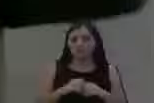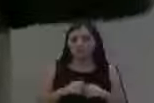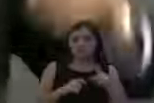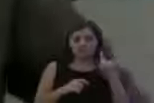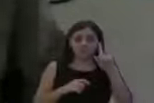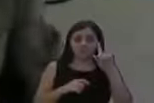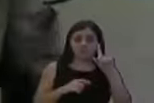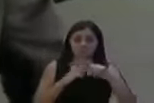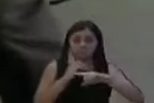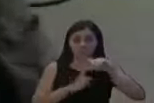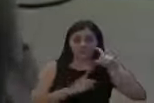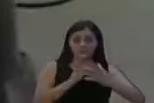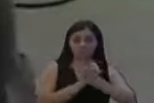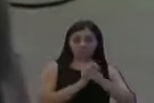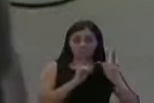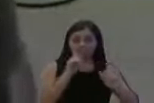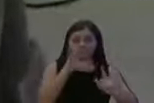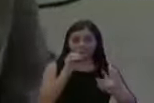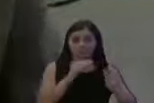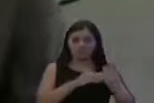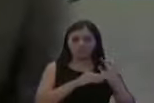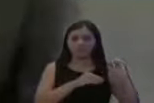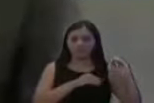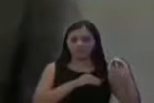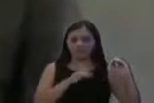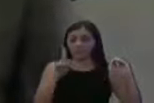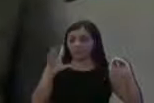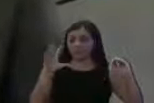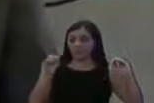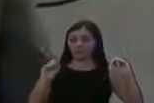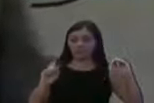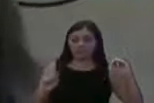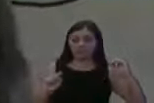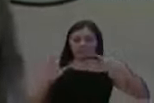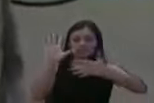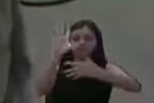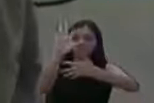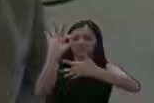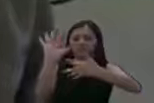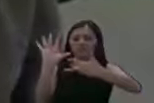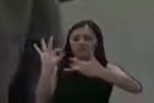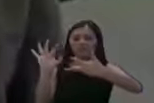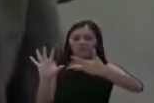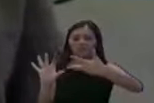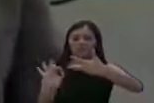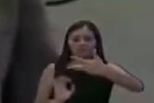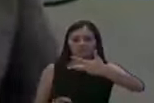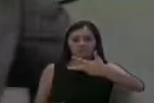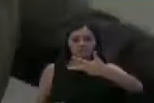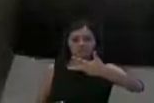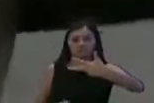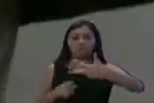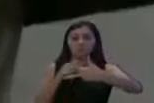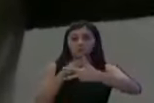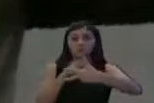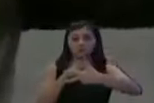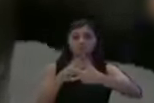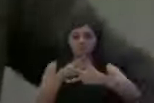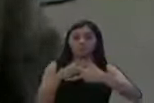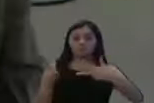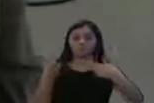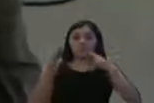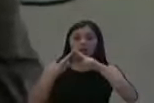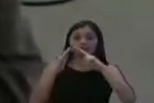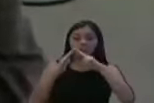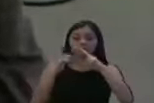la esposa paga cero 150,000 para los hijos reciben cada uno 50,000 pero ahí hay la vivienda